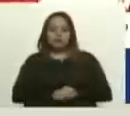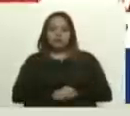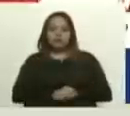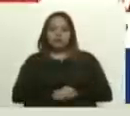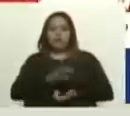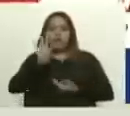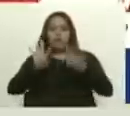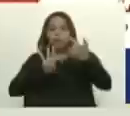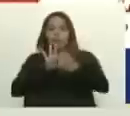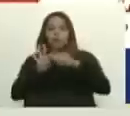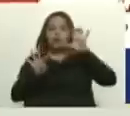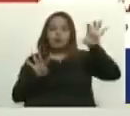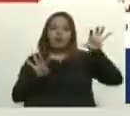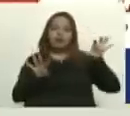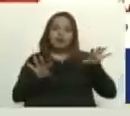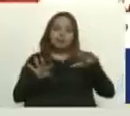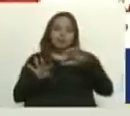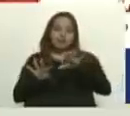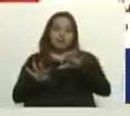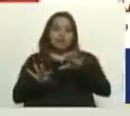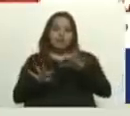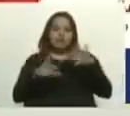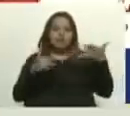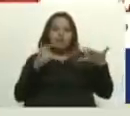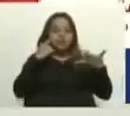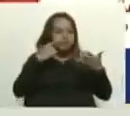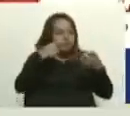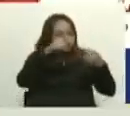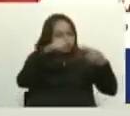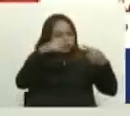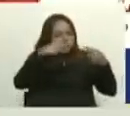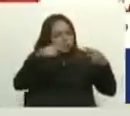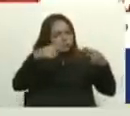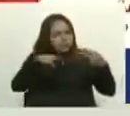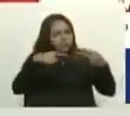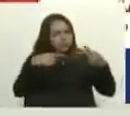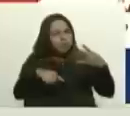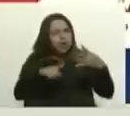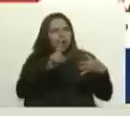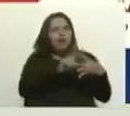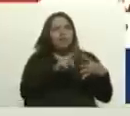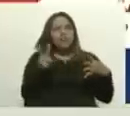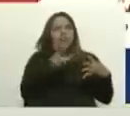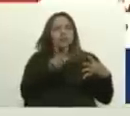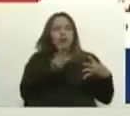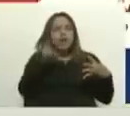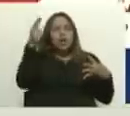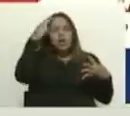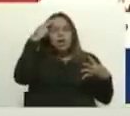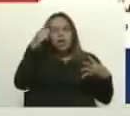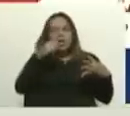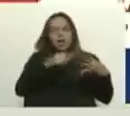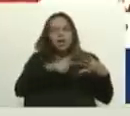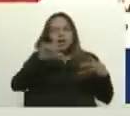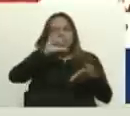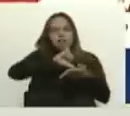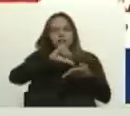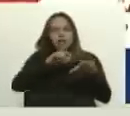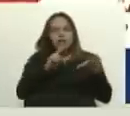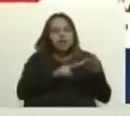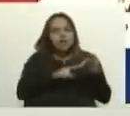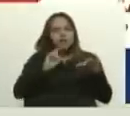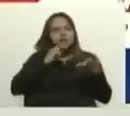Cuatro países. Ya, si tú revisas quiénes son, entonces ya sabemos por qué Estados Unidos